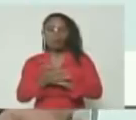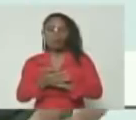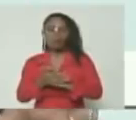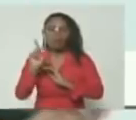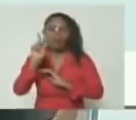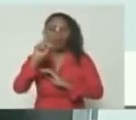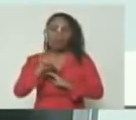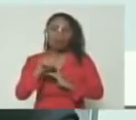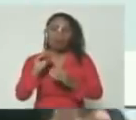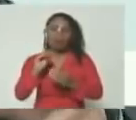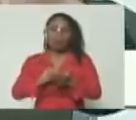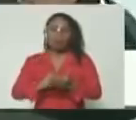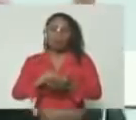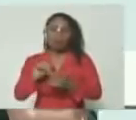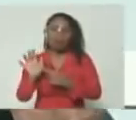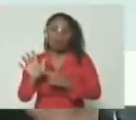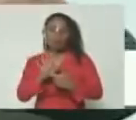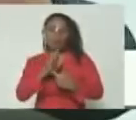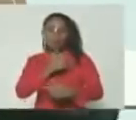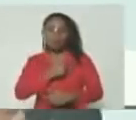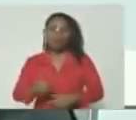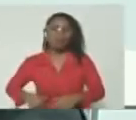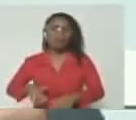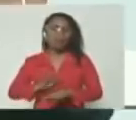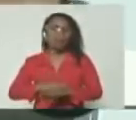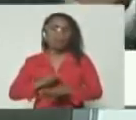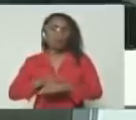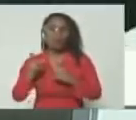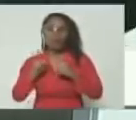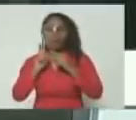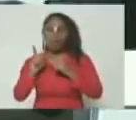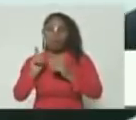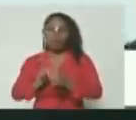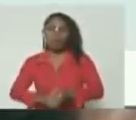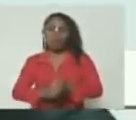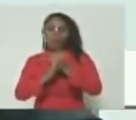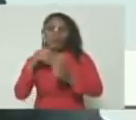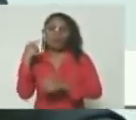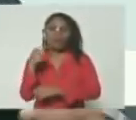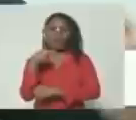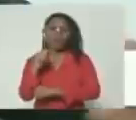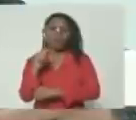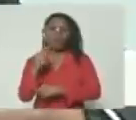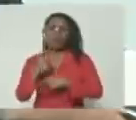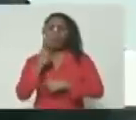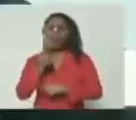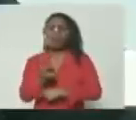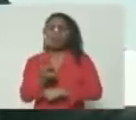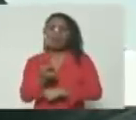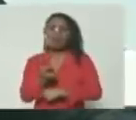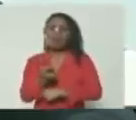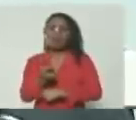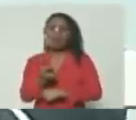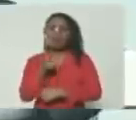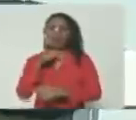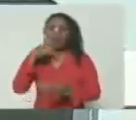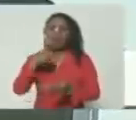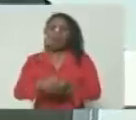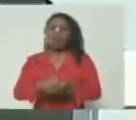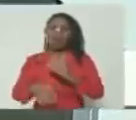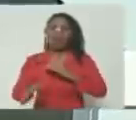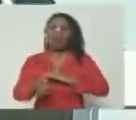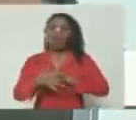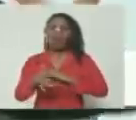también que plantearse, presidente, ¿por qué esos liderazgos negativos, como los comentan, como lo mencionan los técnicos,